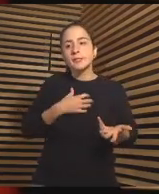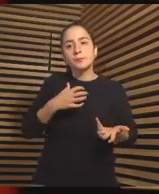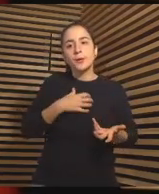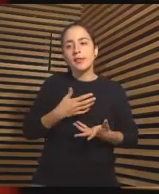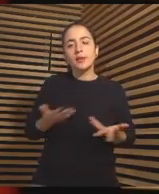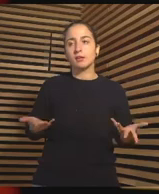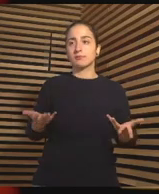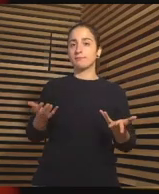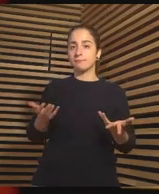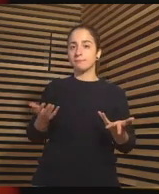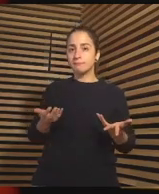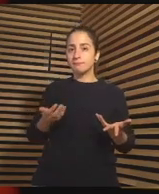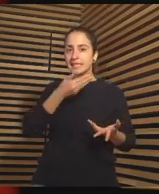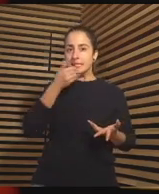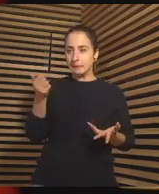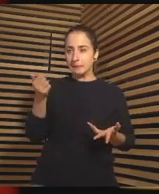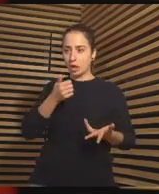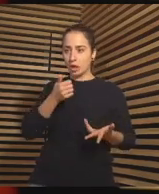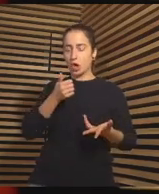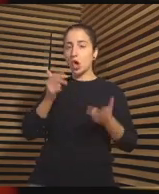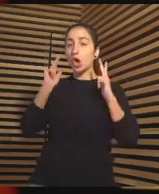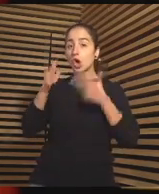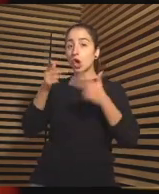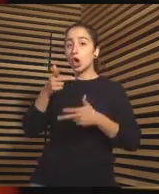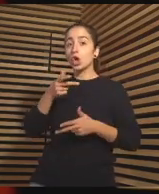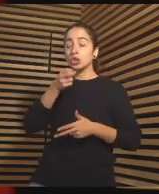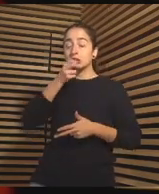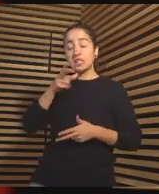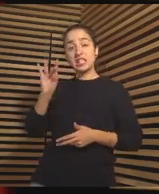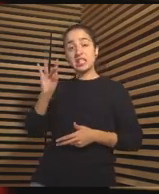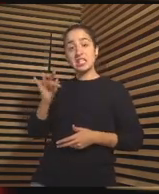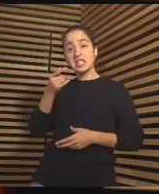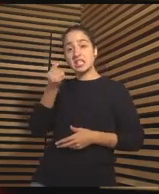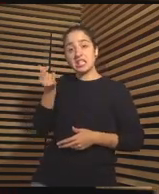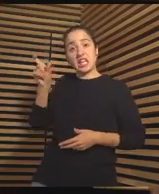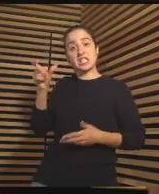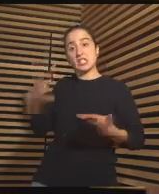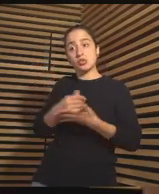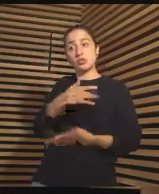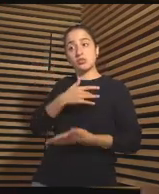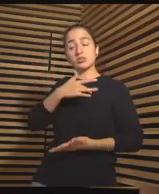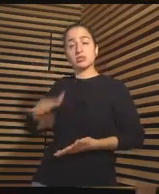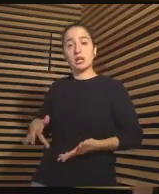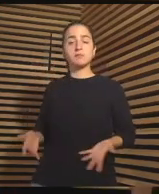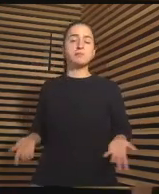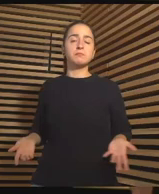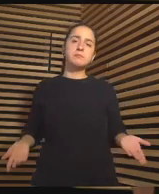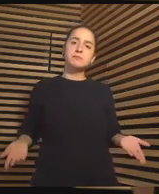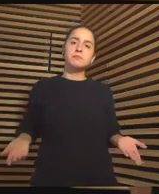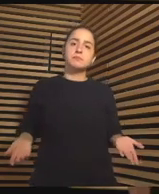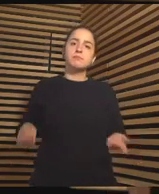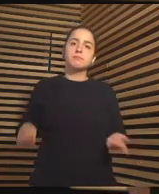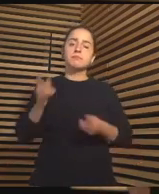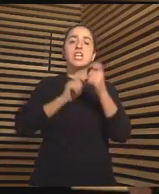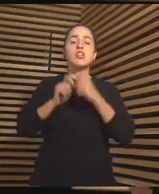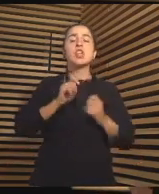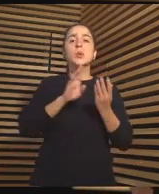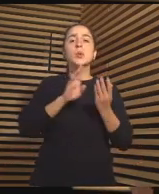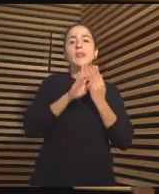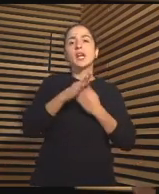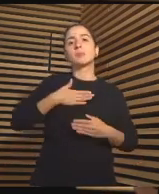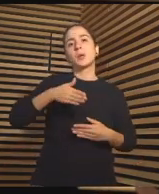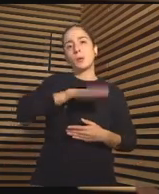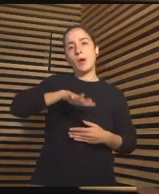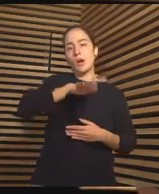Sin embargo, a la hostelería se le perdonaron las tasas. En mi barrio nos organizamos desde la asociación vecinal para bajar a